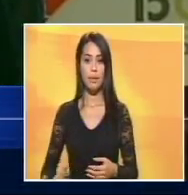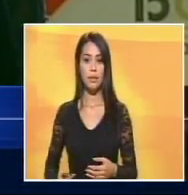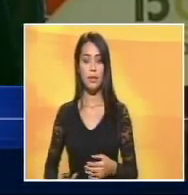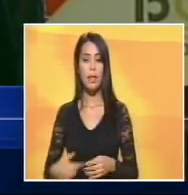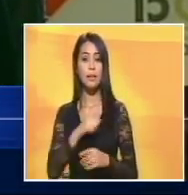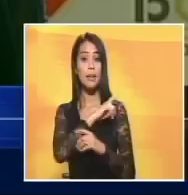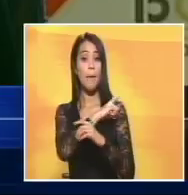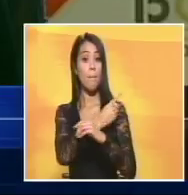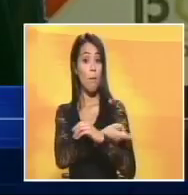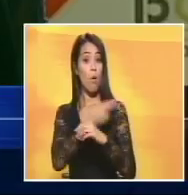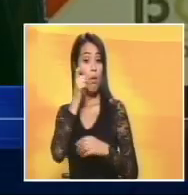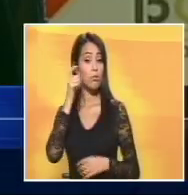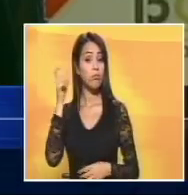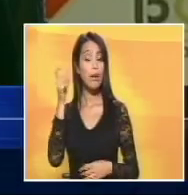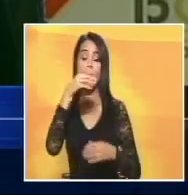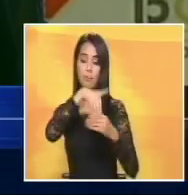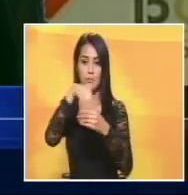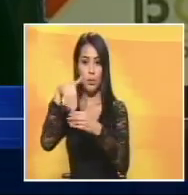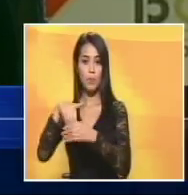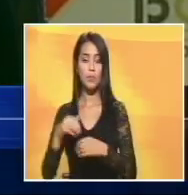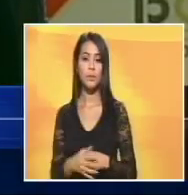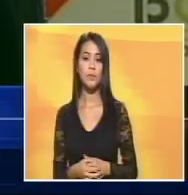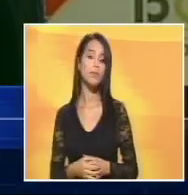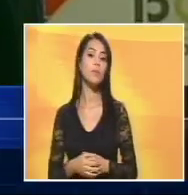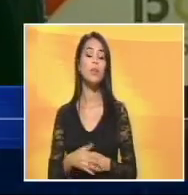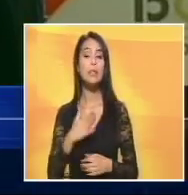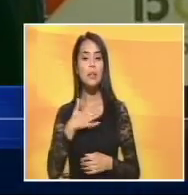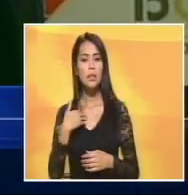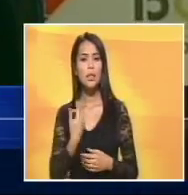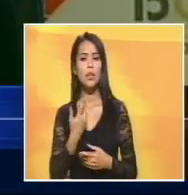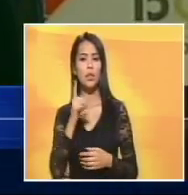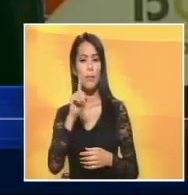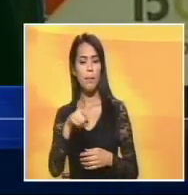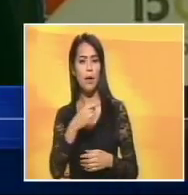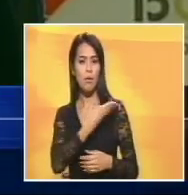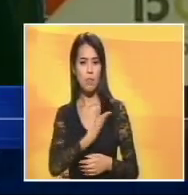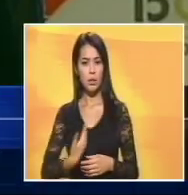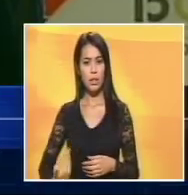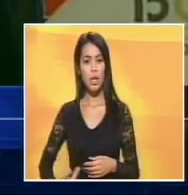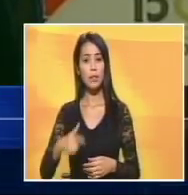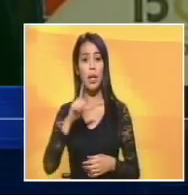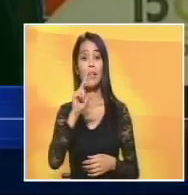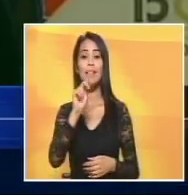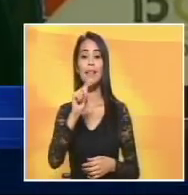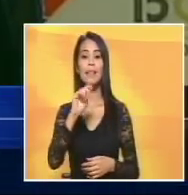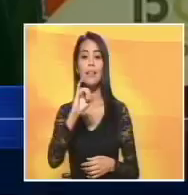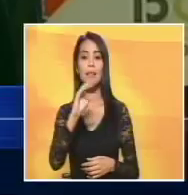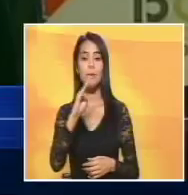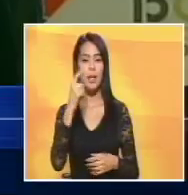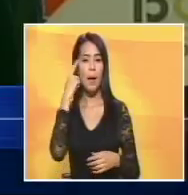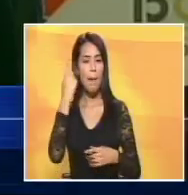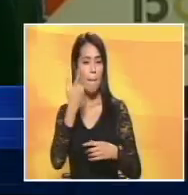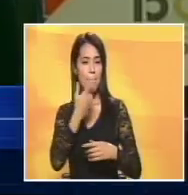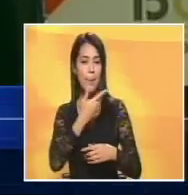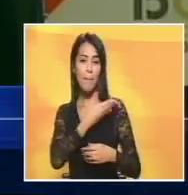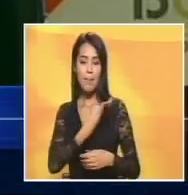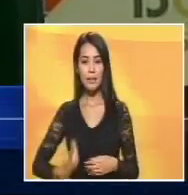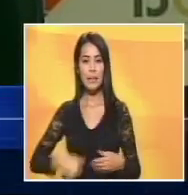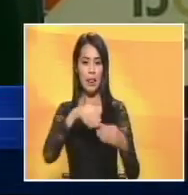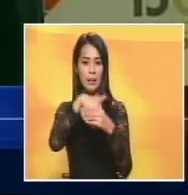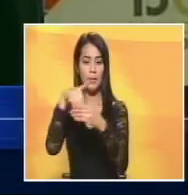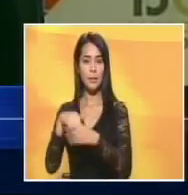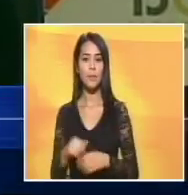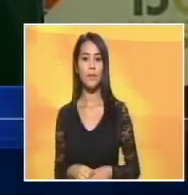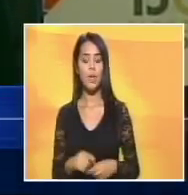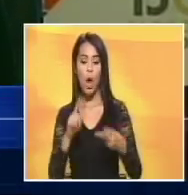Poder Electoral. Yo quiero igualmente que tanto la presidenta Lucena como el ministro de la Defensa, el general